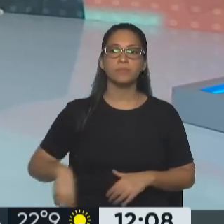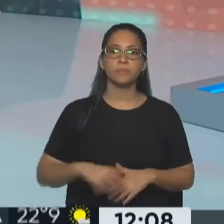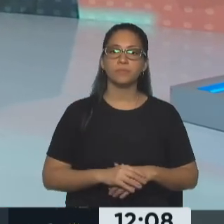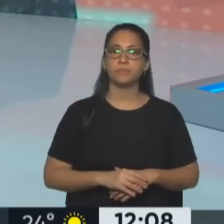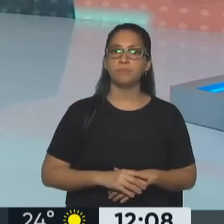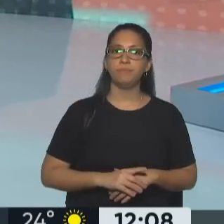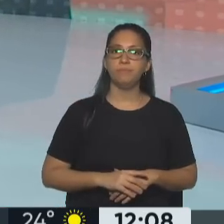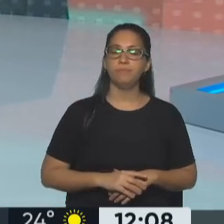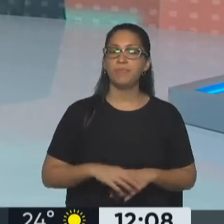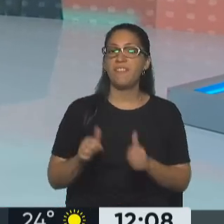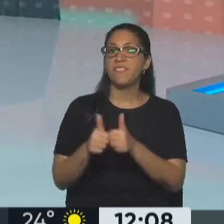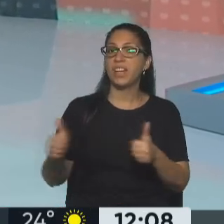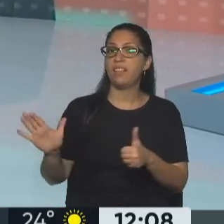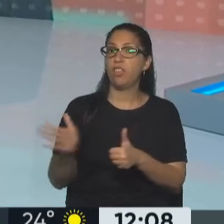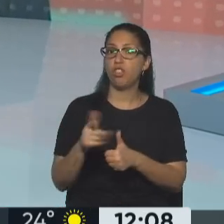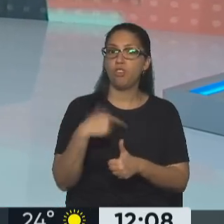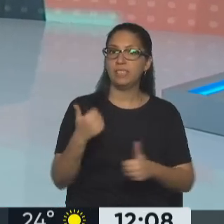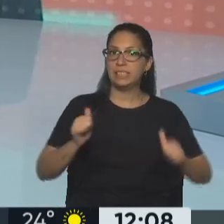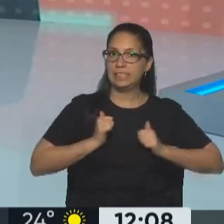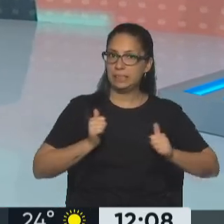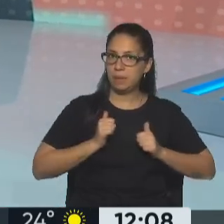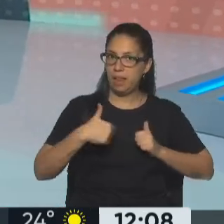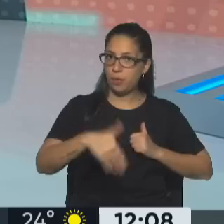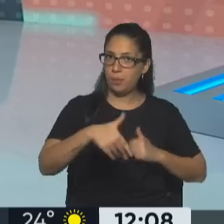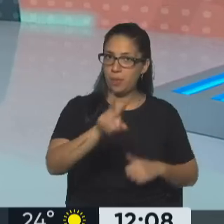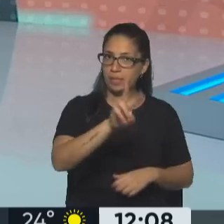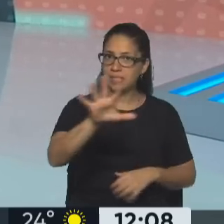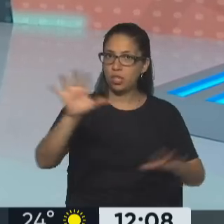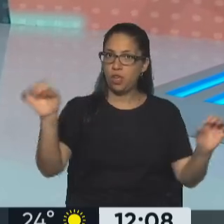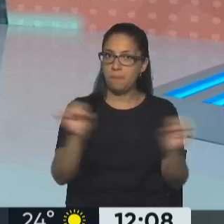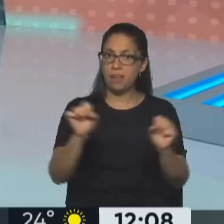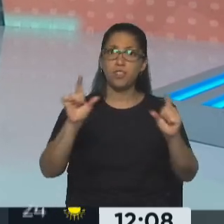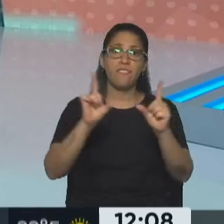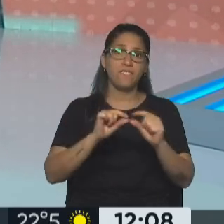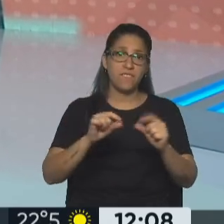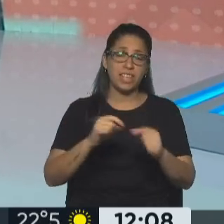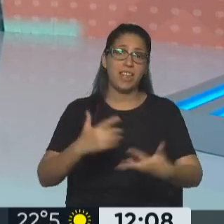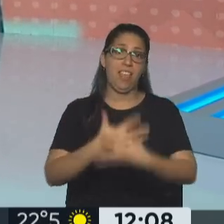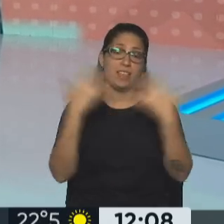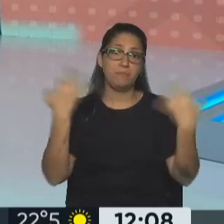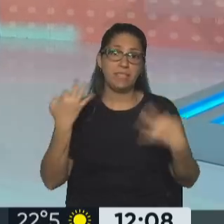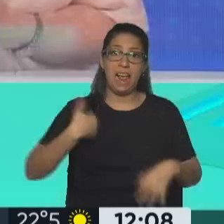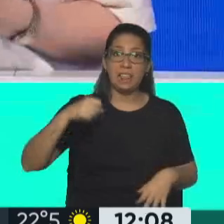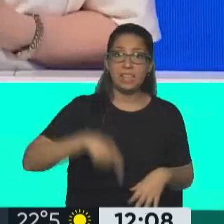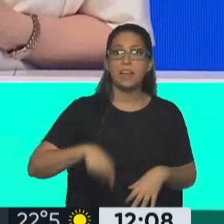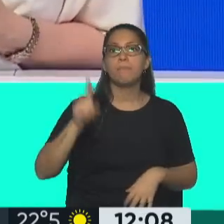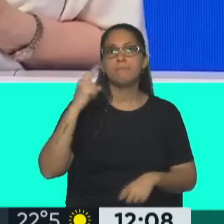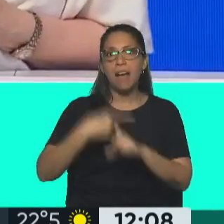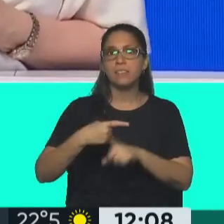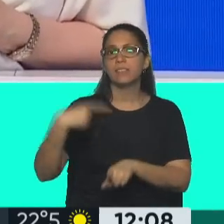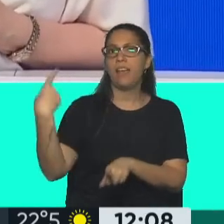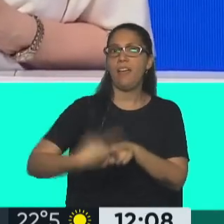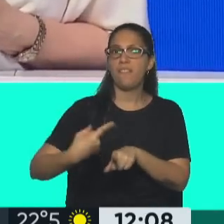Con mucha expectativa, el Frente de Todos espera el 25 de mayo, la fecha patria en la que además Cristina Fernández de Kirchner va a encabezar una